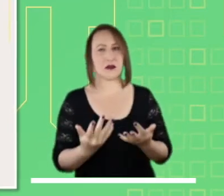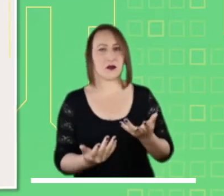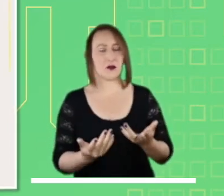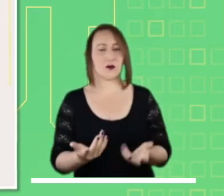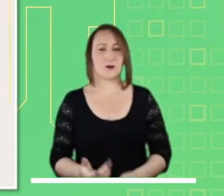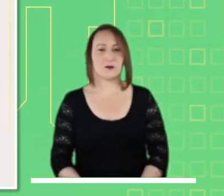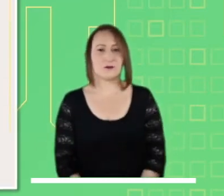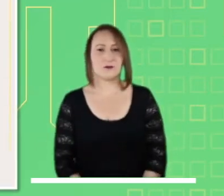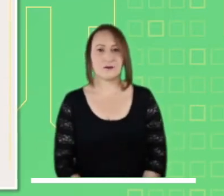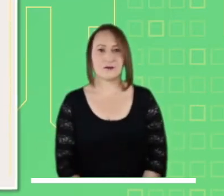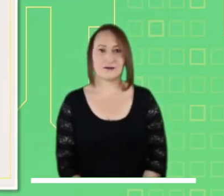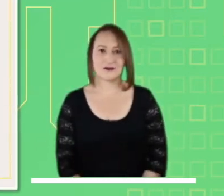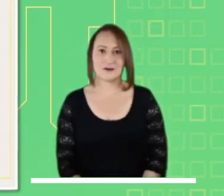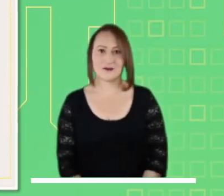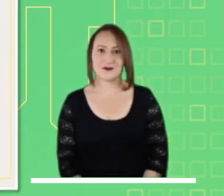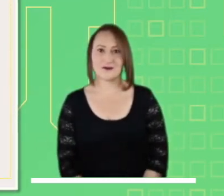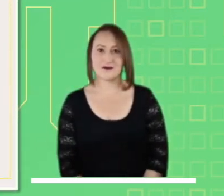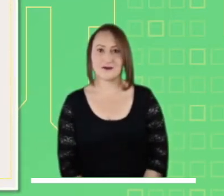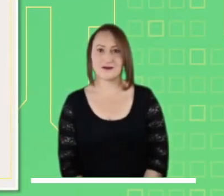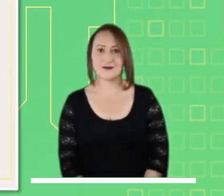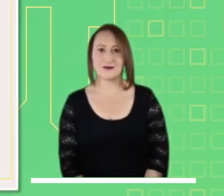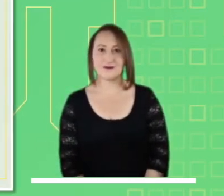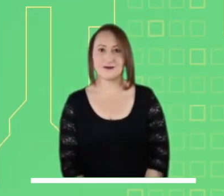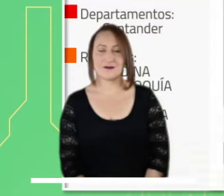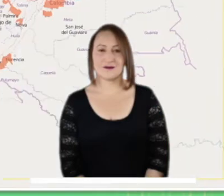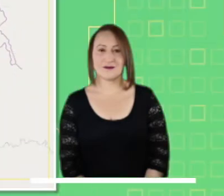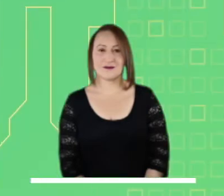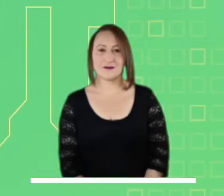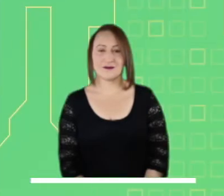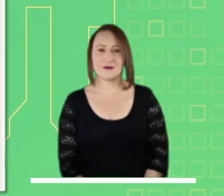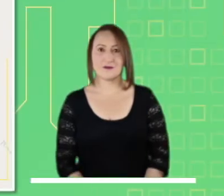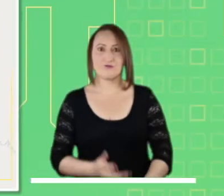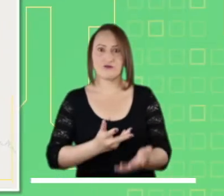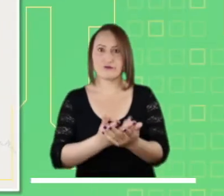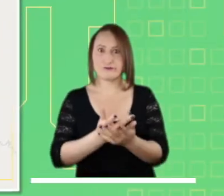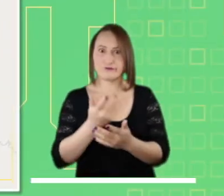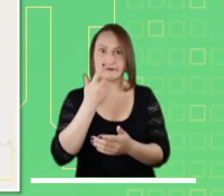por moderada probabilidad de incendios.